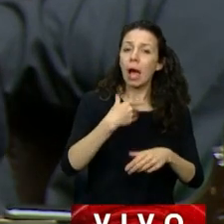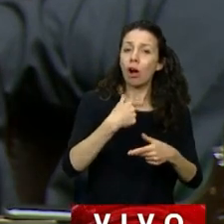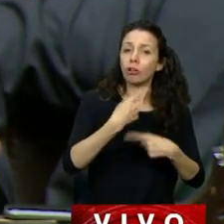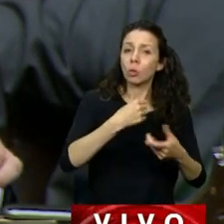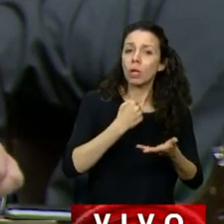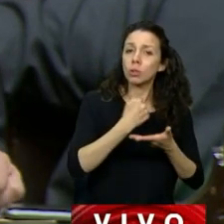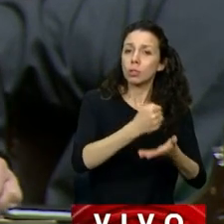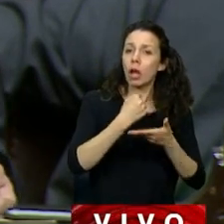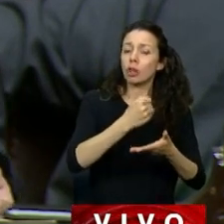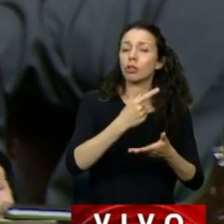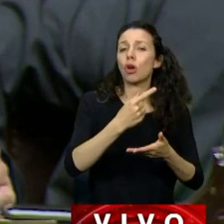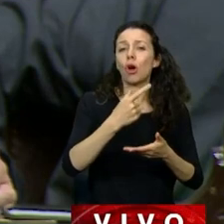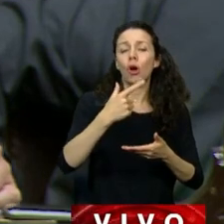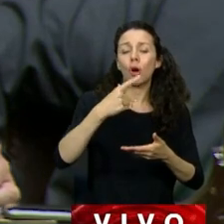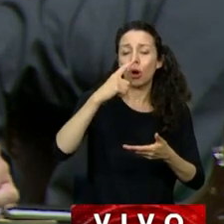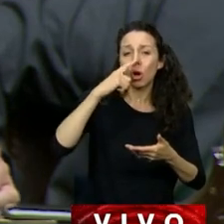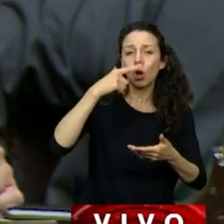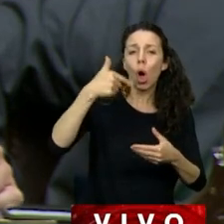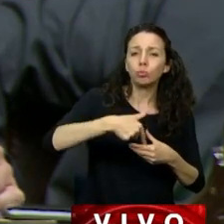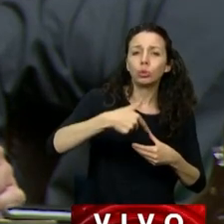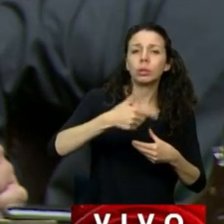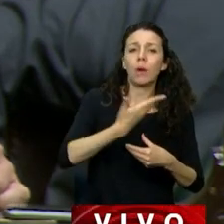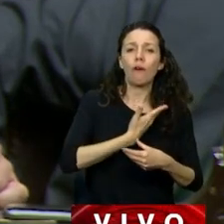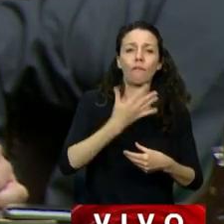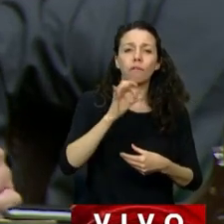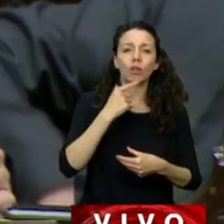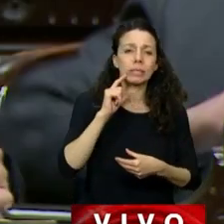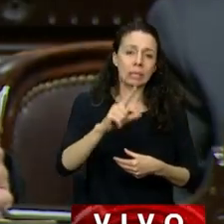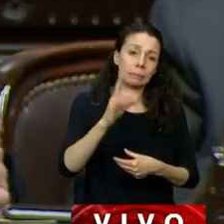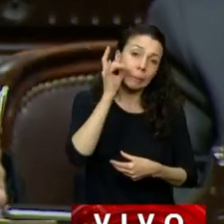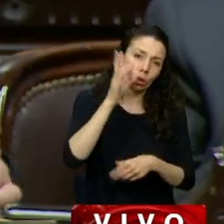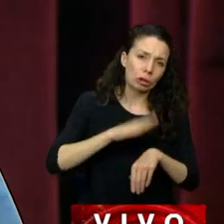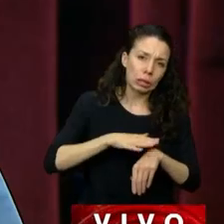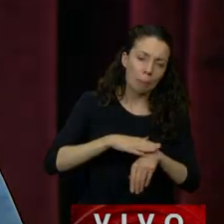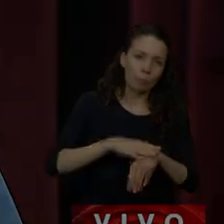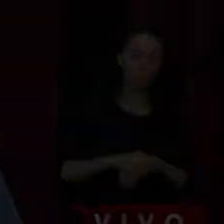pasé en el tiempo, disculpe. He terminado. Gracias, diputado.